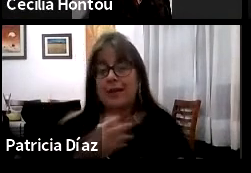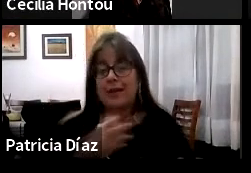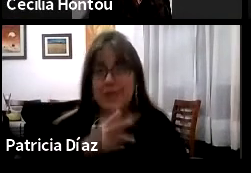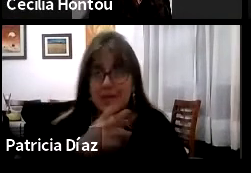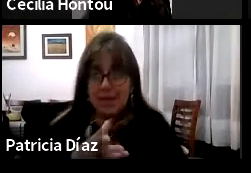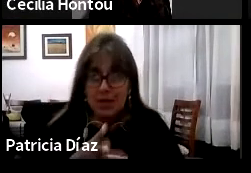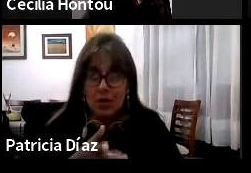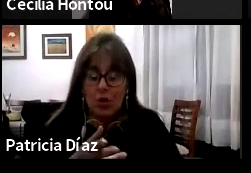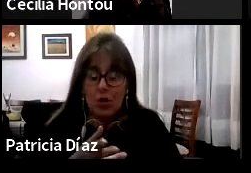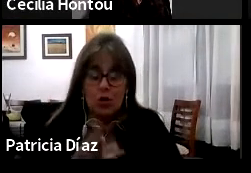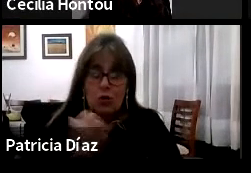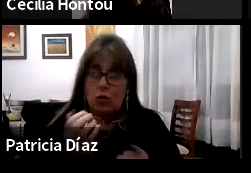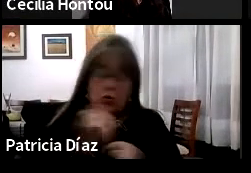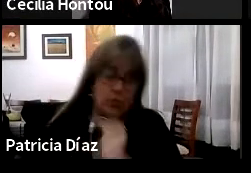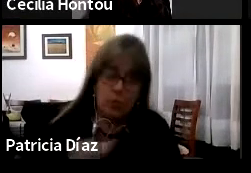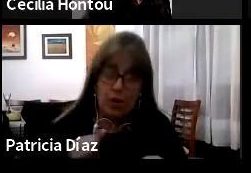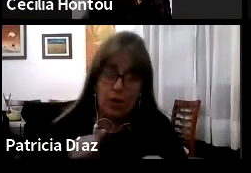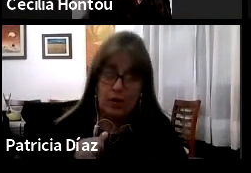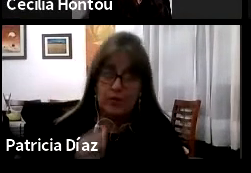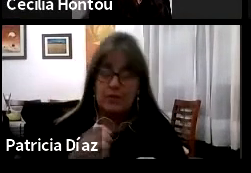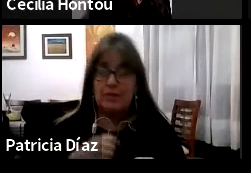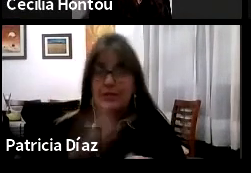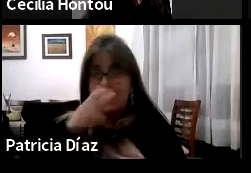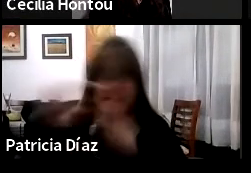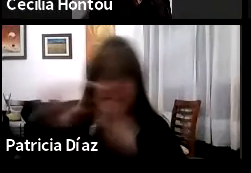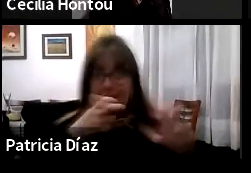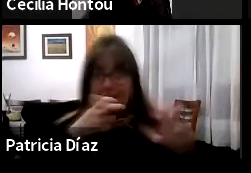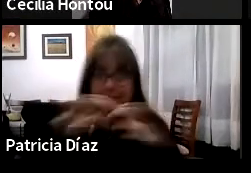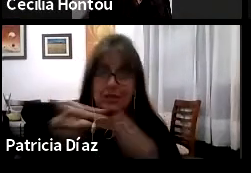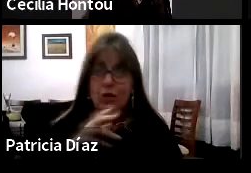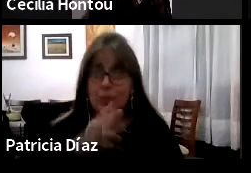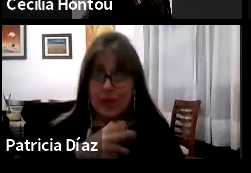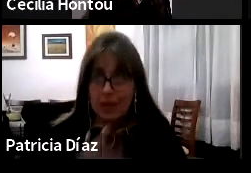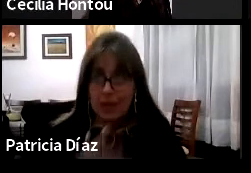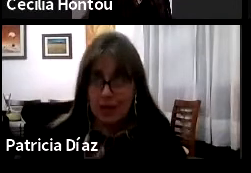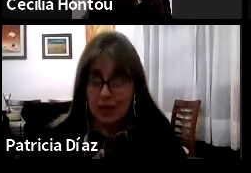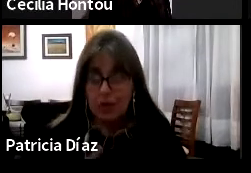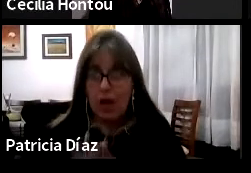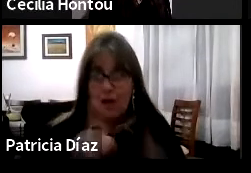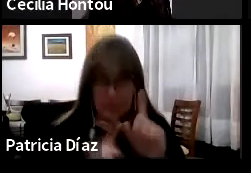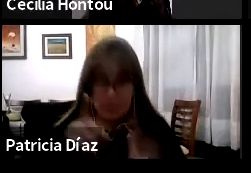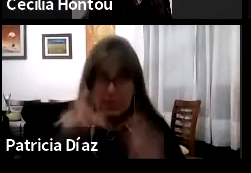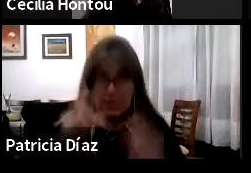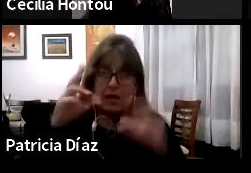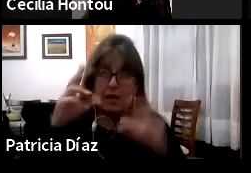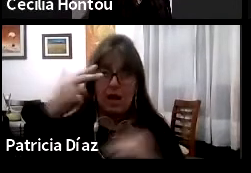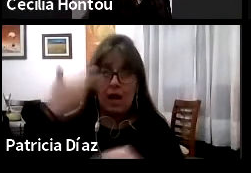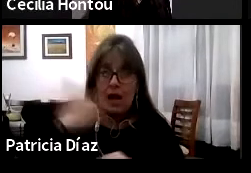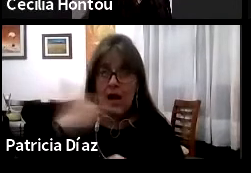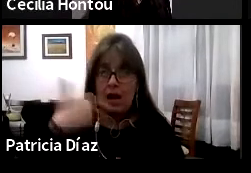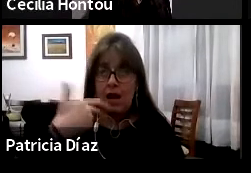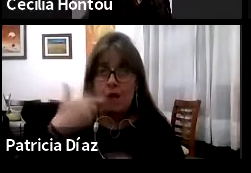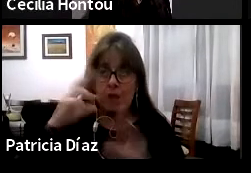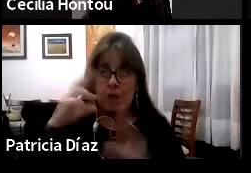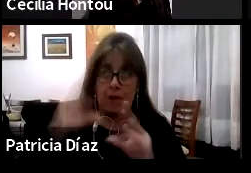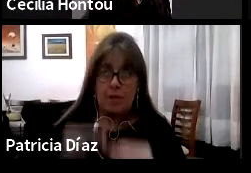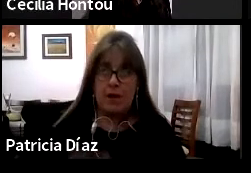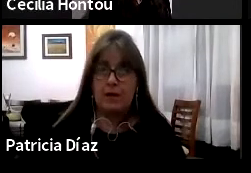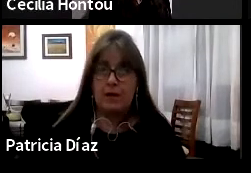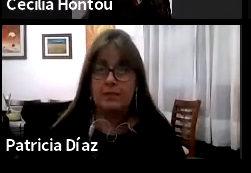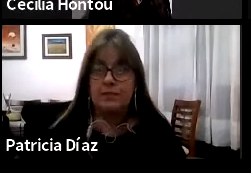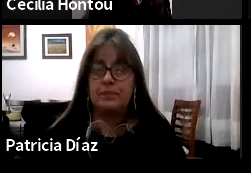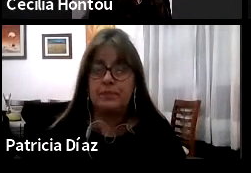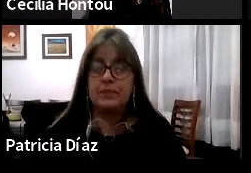música, porque si no saldrían ya los gritos de él, por eso que tengo también la cámara apagada. Bueno, eso era lo que yo quería compartir